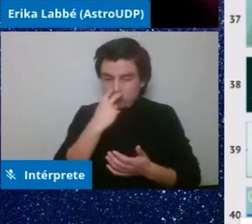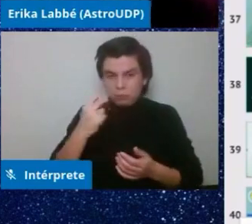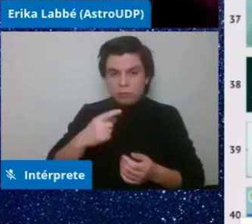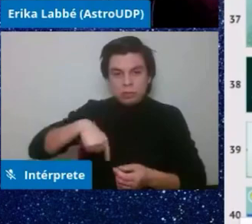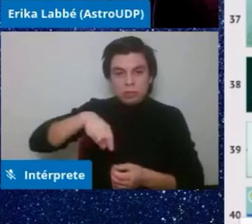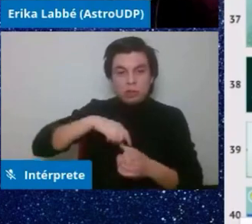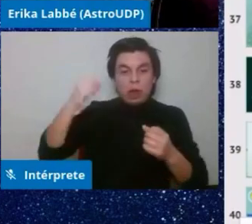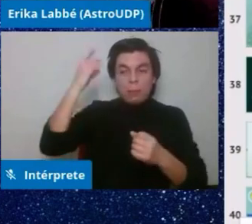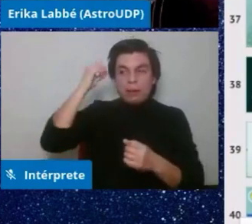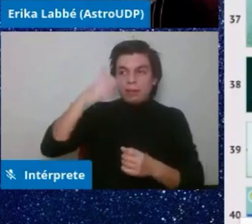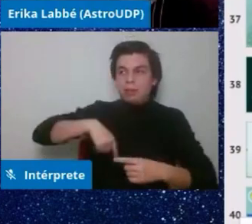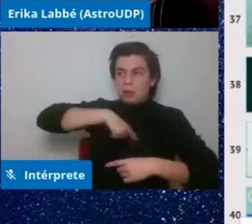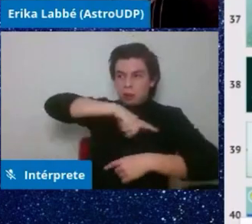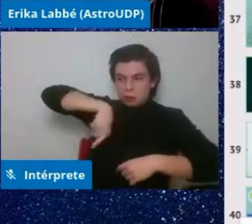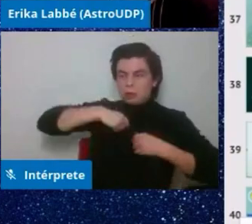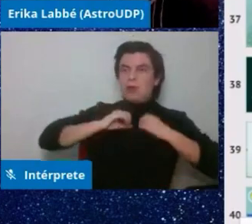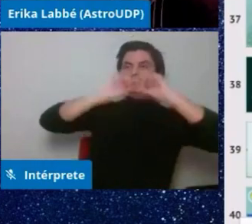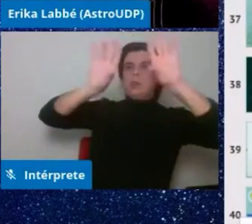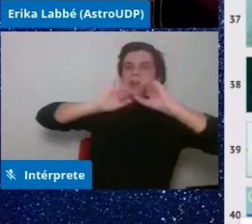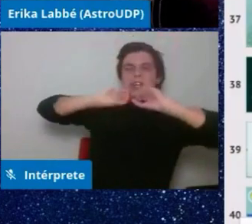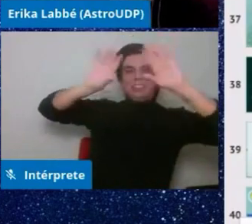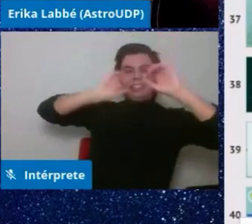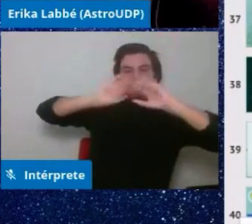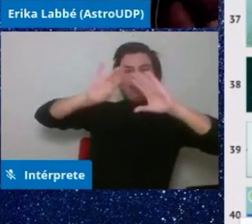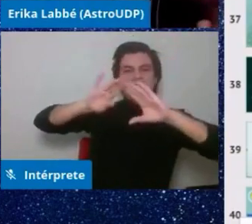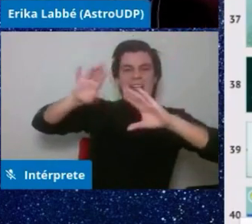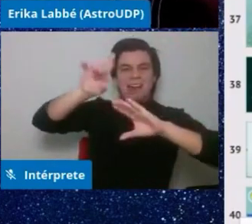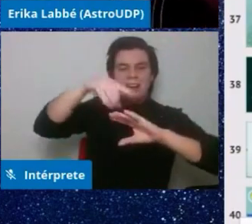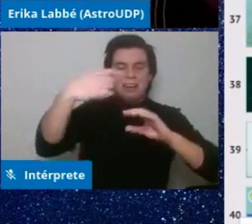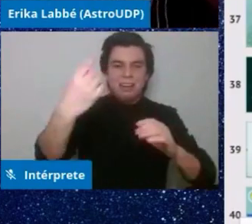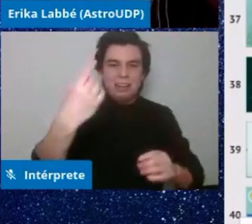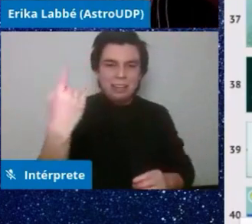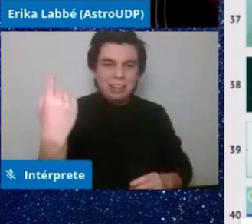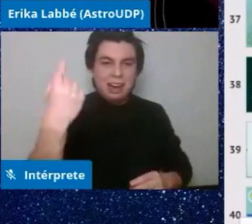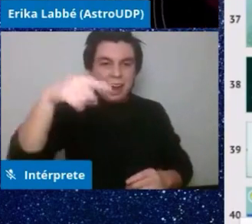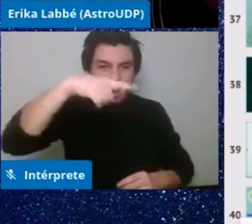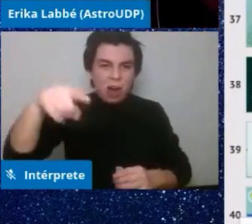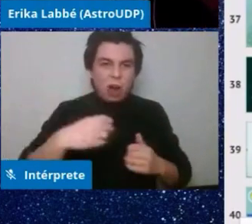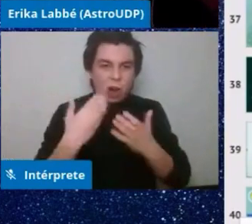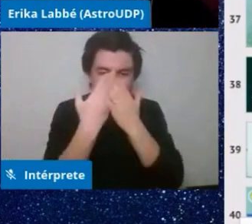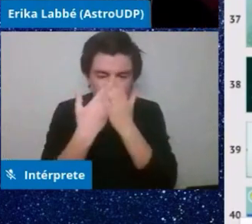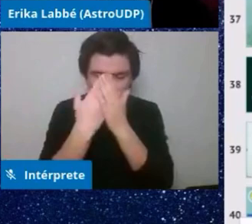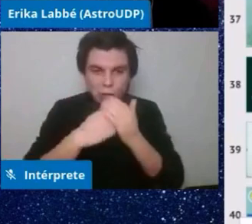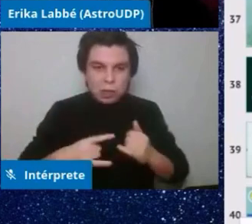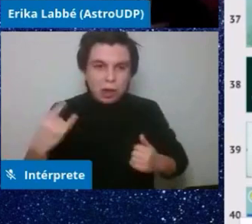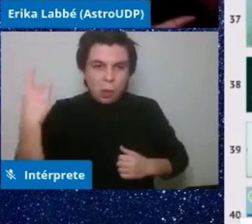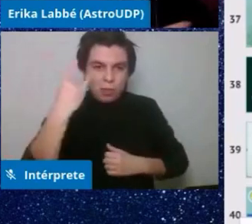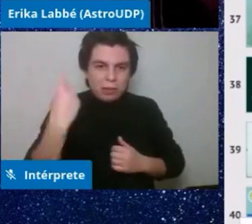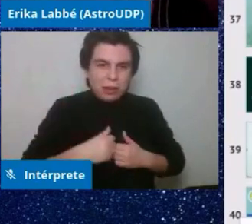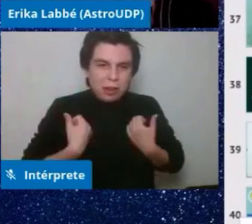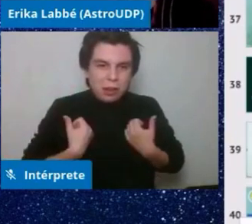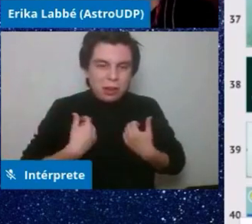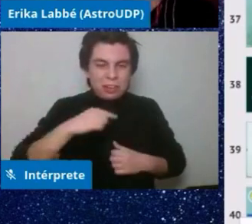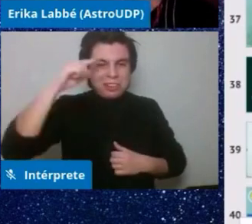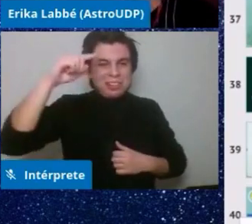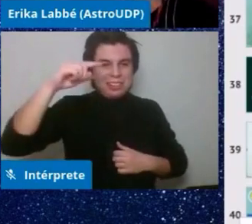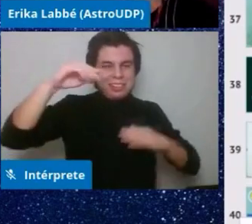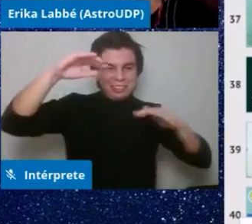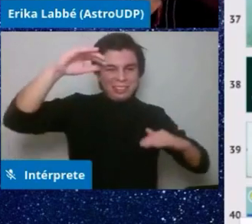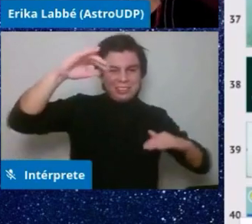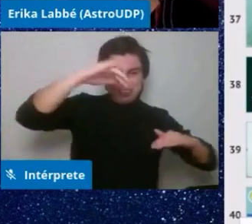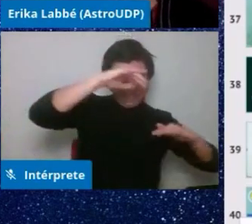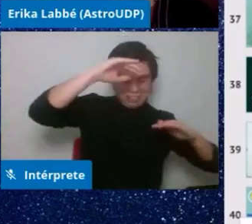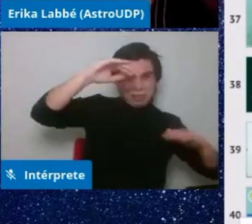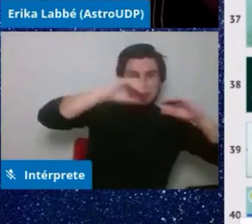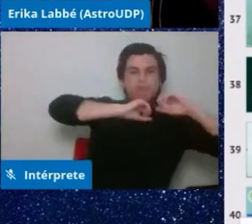algo a los universitarios. Era así como, ¿cómo vamos a ir a una universidad a enseñar esto? Y yo les decía, pero está bien si ellos no saben lo que ustedes les van a